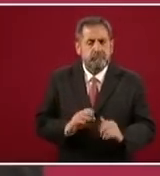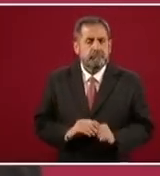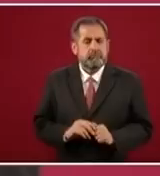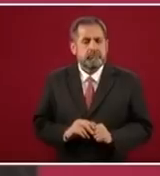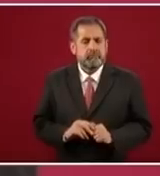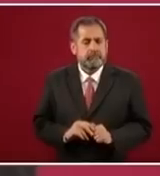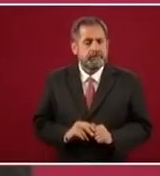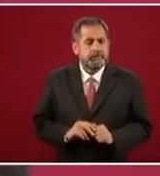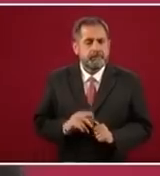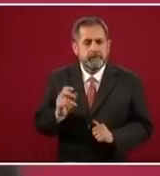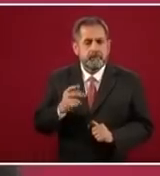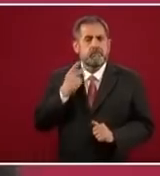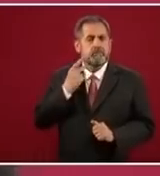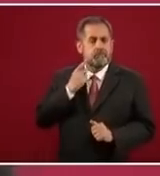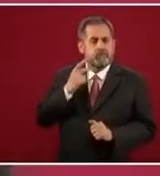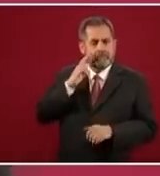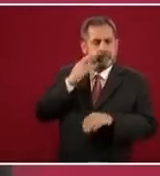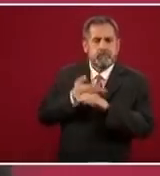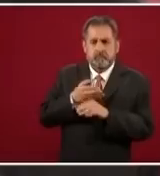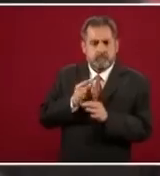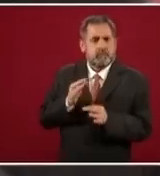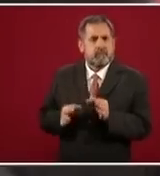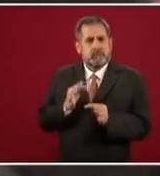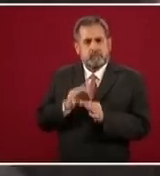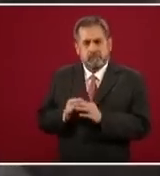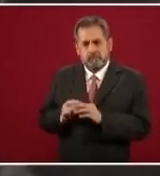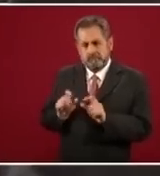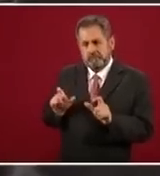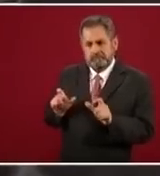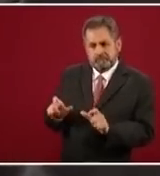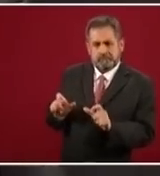vamos a decir, política.